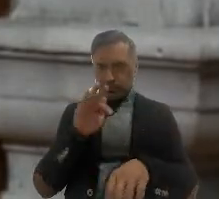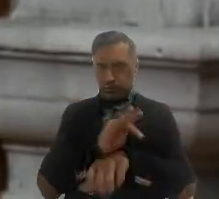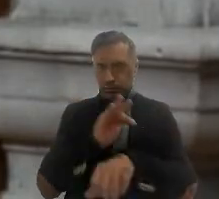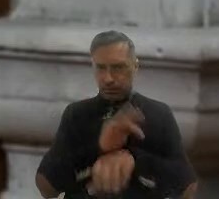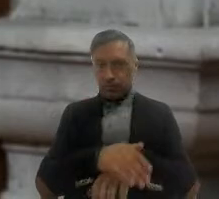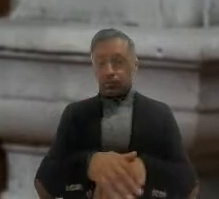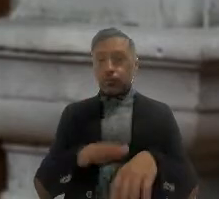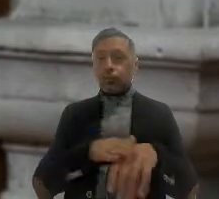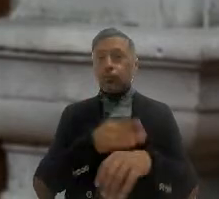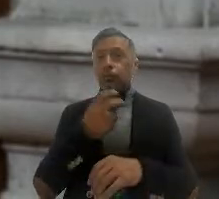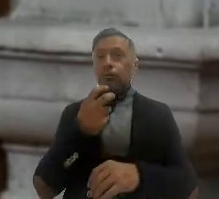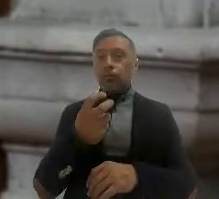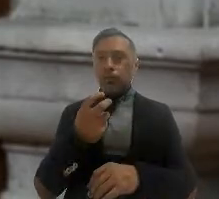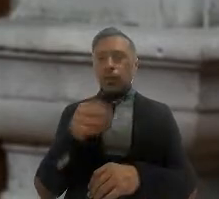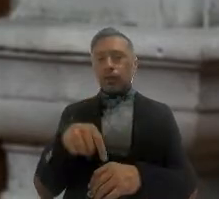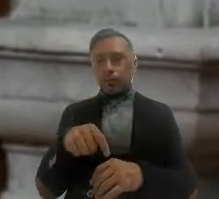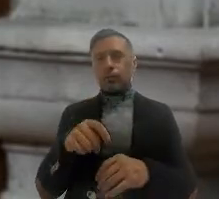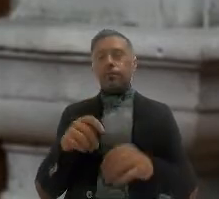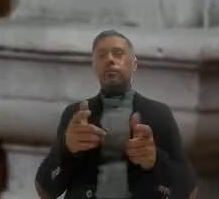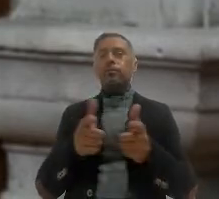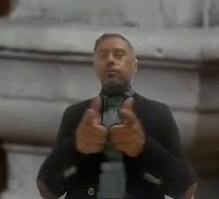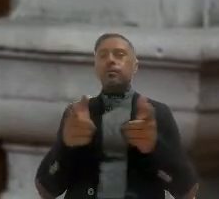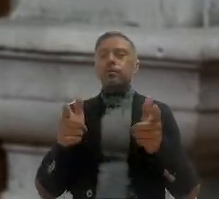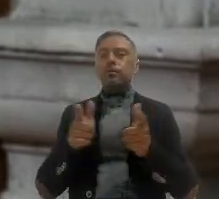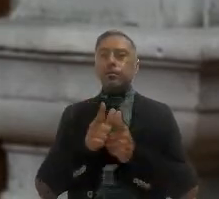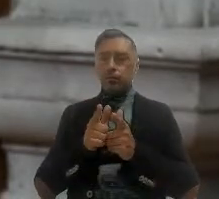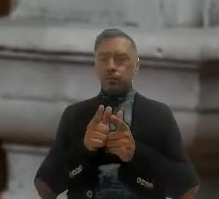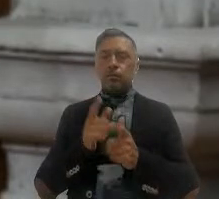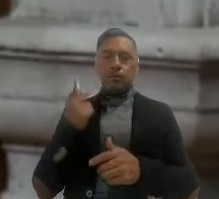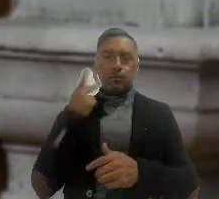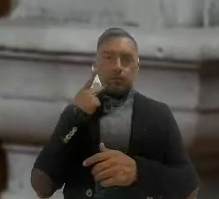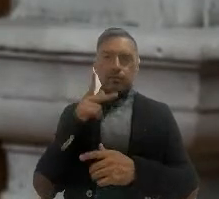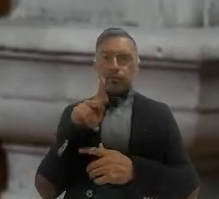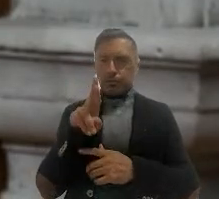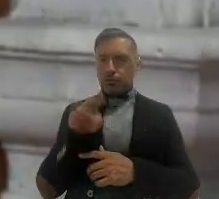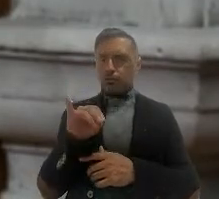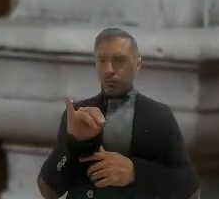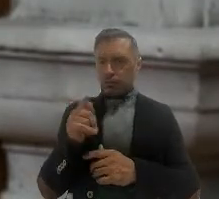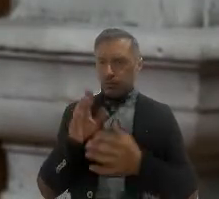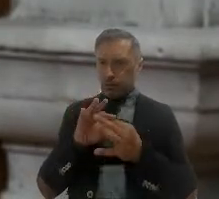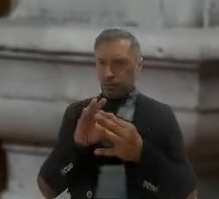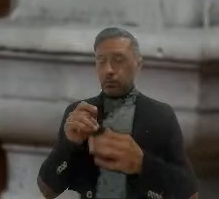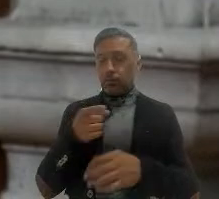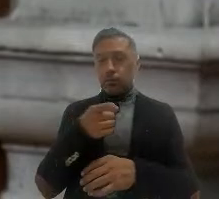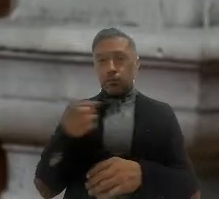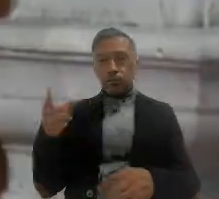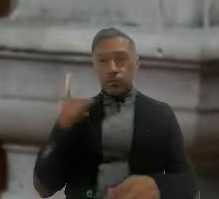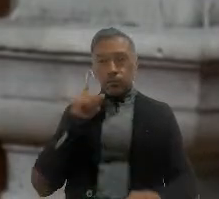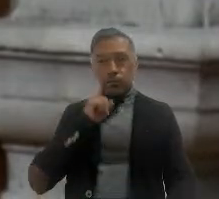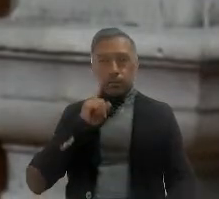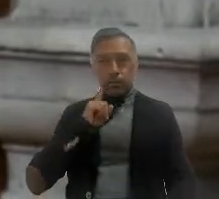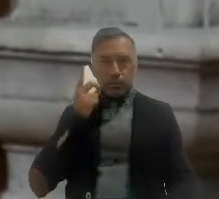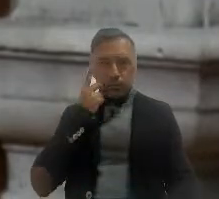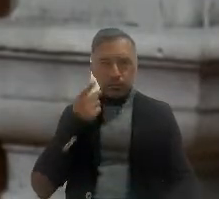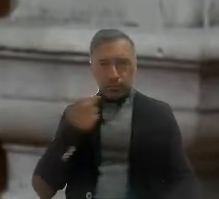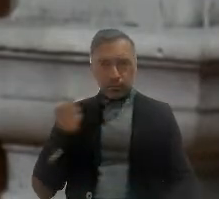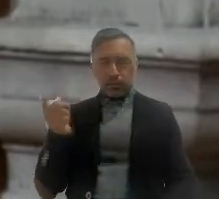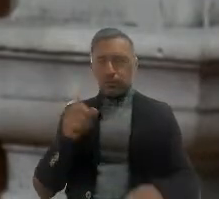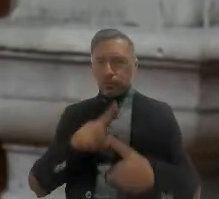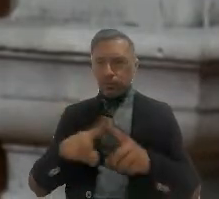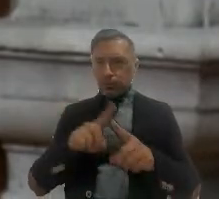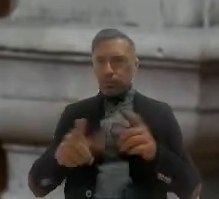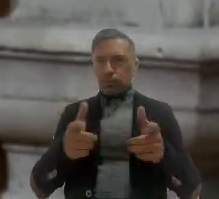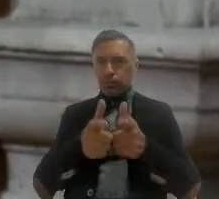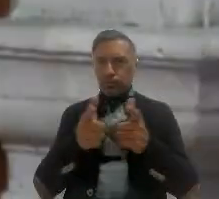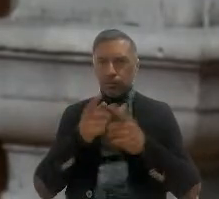ello, y a nombre del Grupo Parlamentario del PRI, reconocemos a todas las diputadas de los diferentes grupos